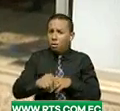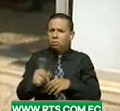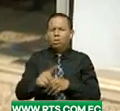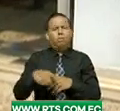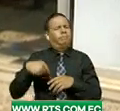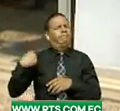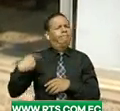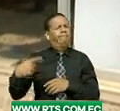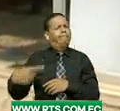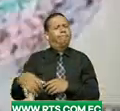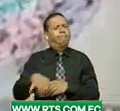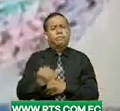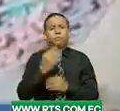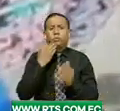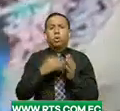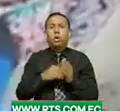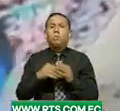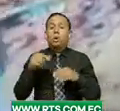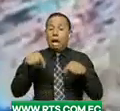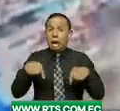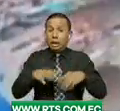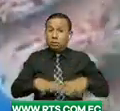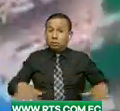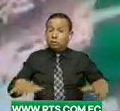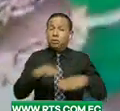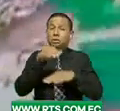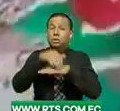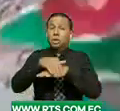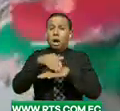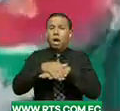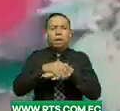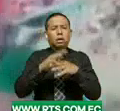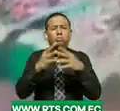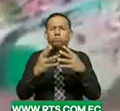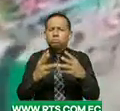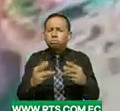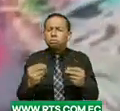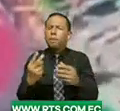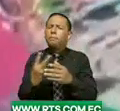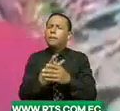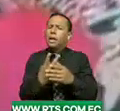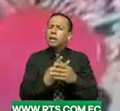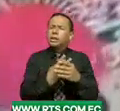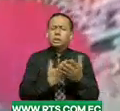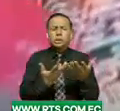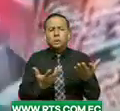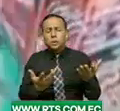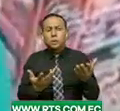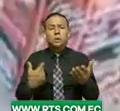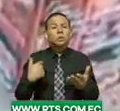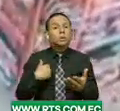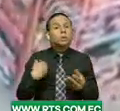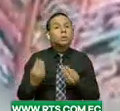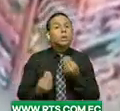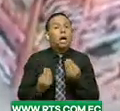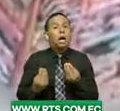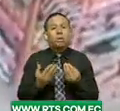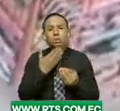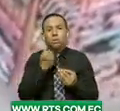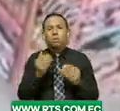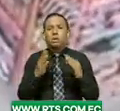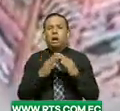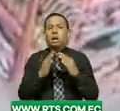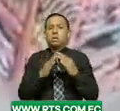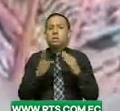delictivos mencionados. La tarde es un poco botado los sectores, muchas veces nosotros lo que hacemos es cerrarnos en nuestro